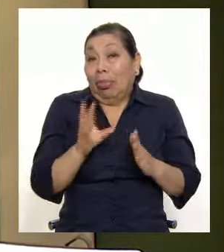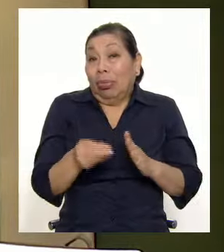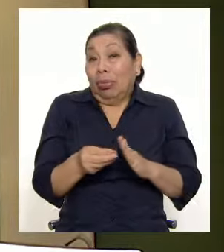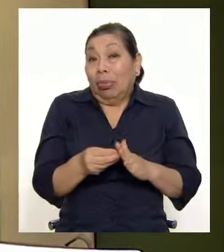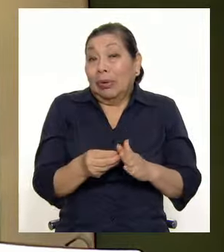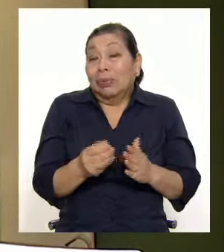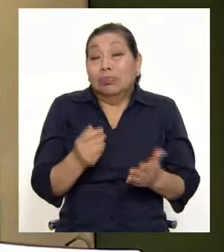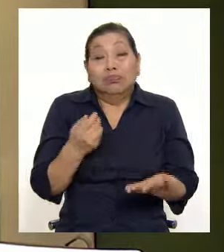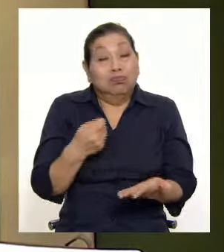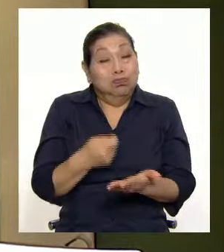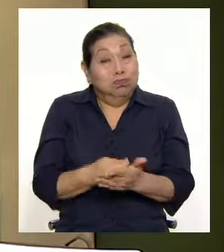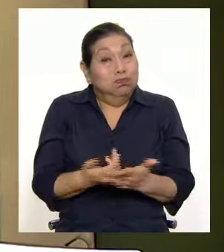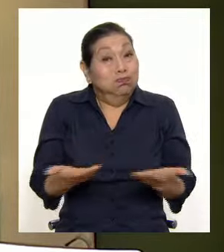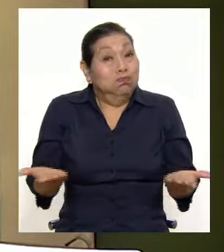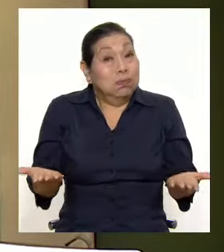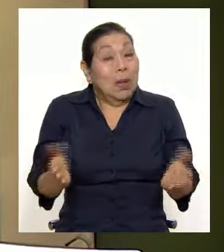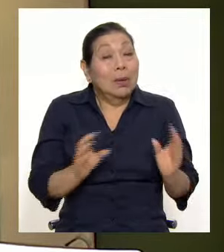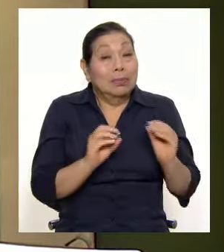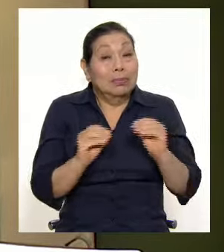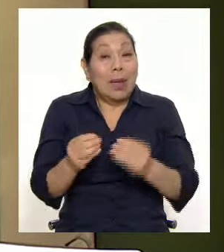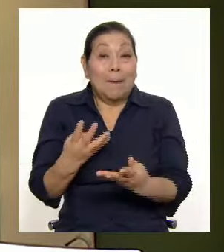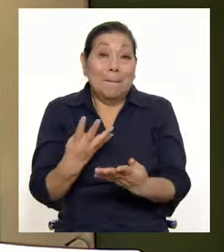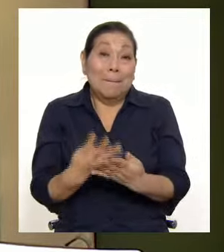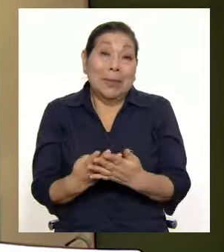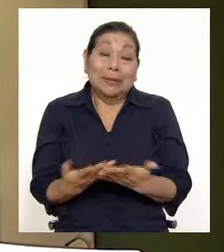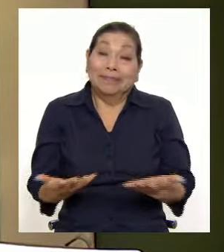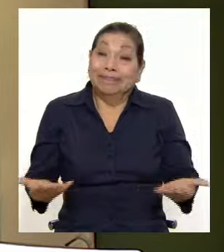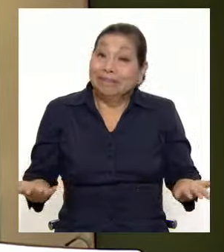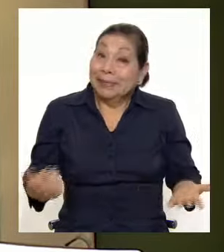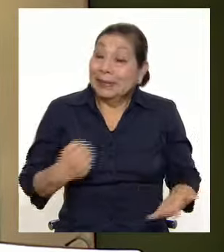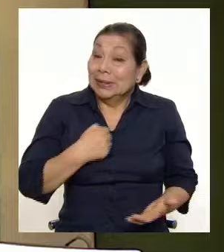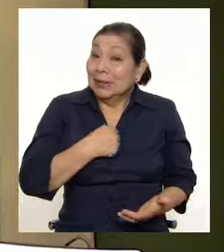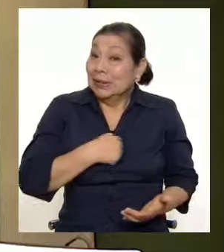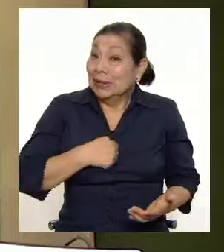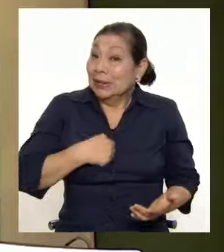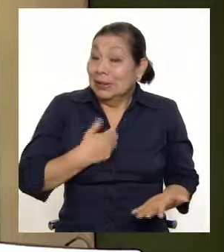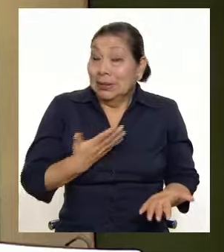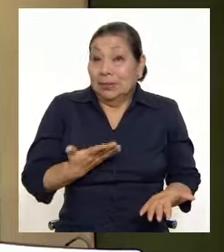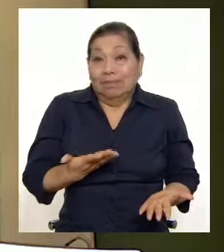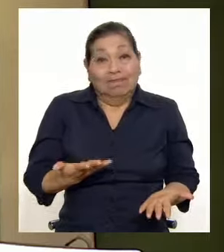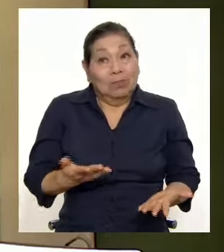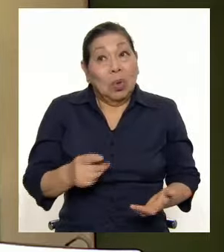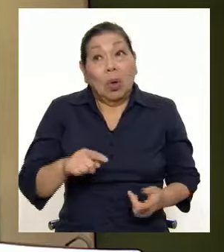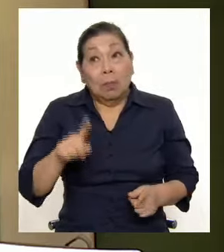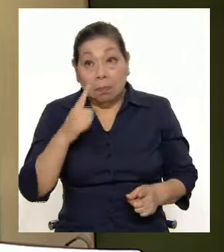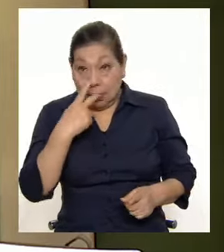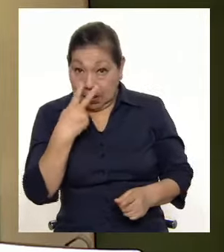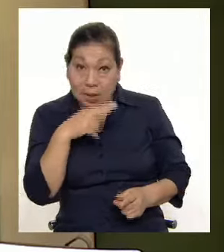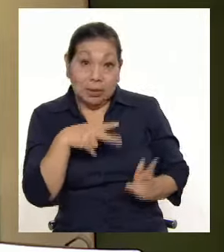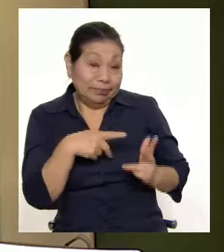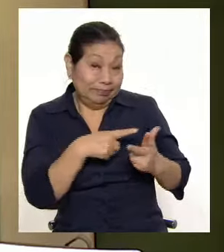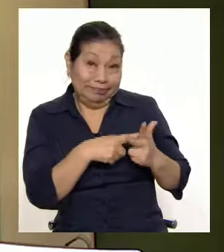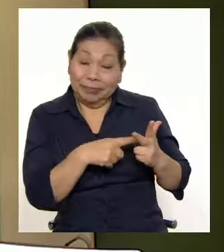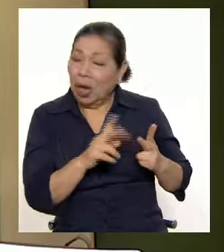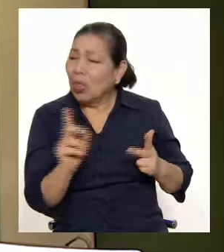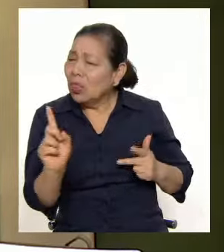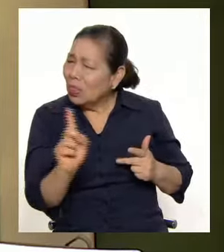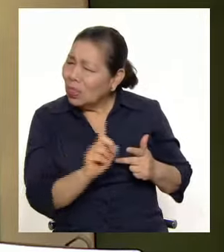todo lo que se le ha incautado van a ir presos. Esperamos realmente que esto sirva de ejemplo a otras personas a que